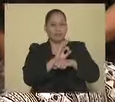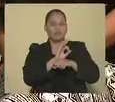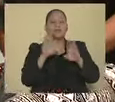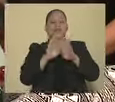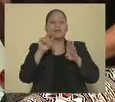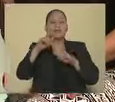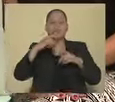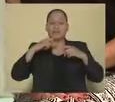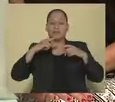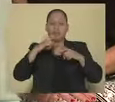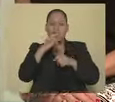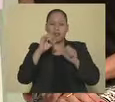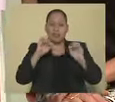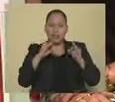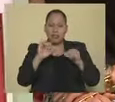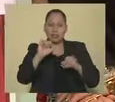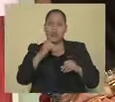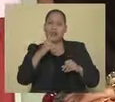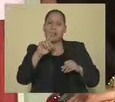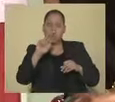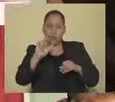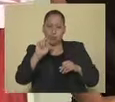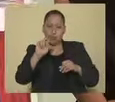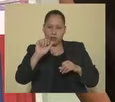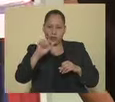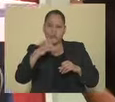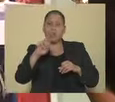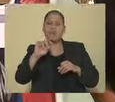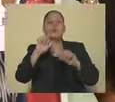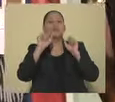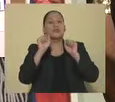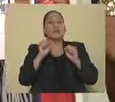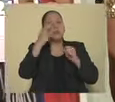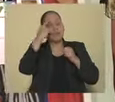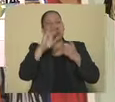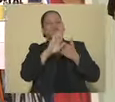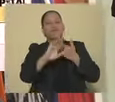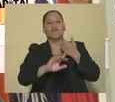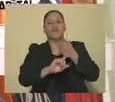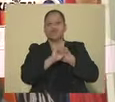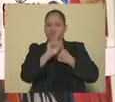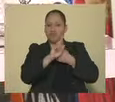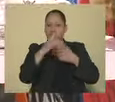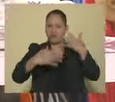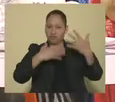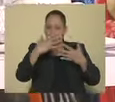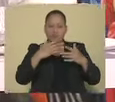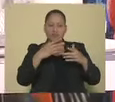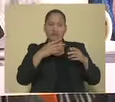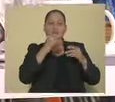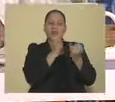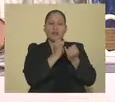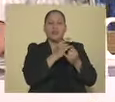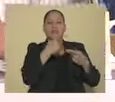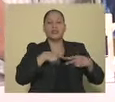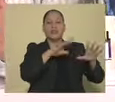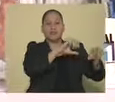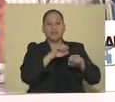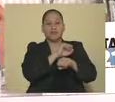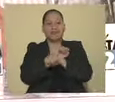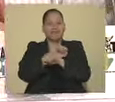Agencia de Gestión Urbana, AGU, nos orienta sobre el seguro contra la violencia familiar y trata de personas y